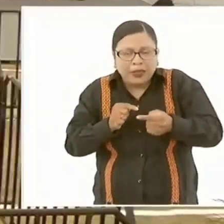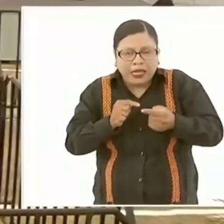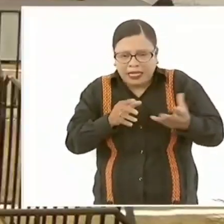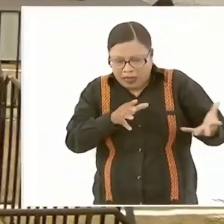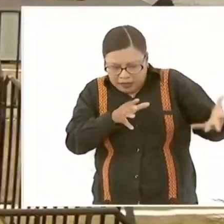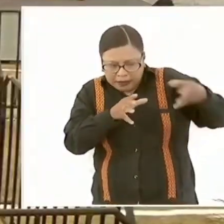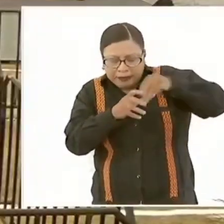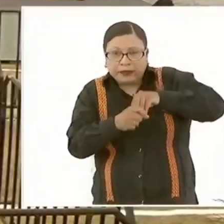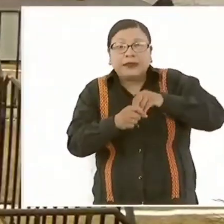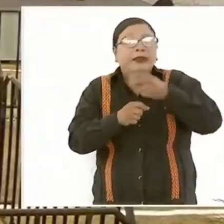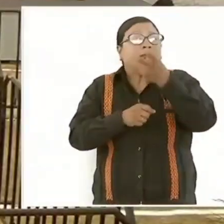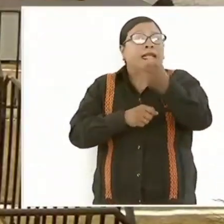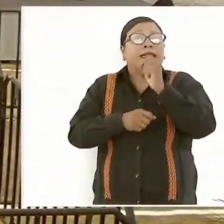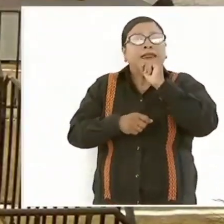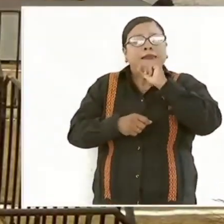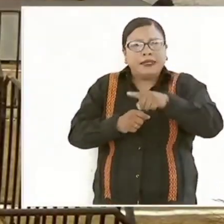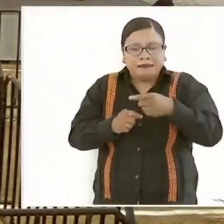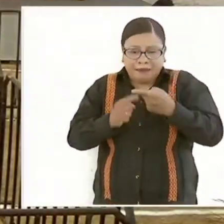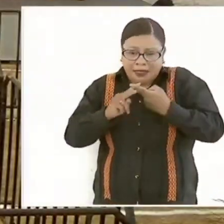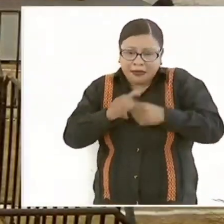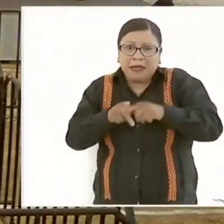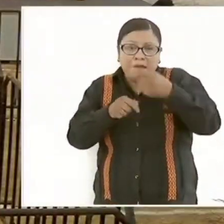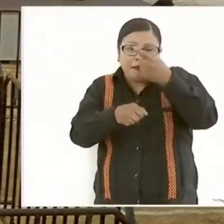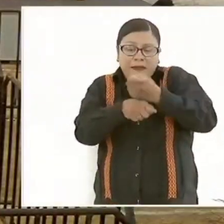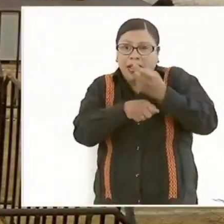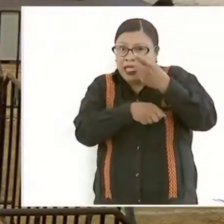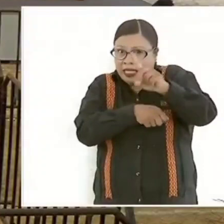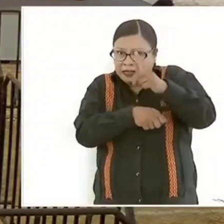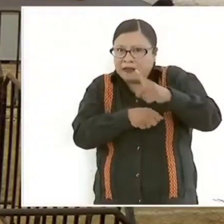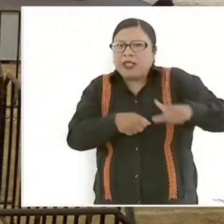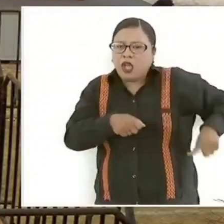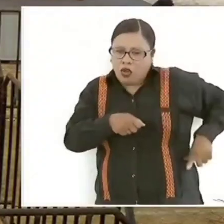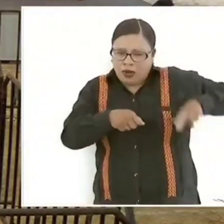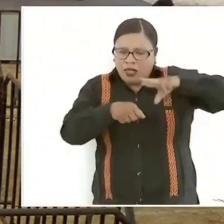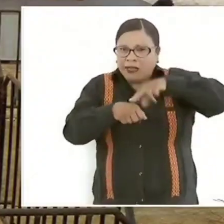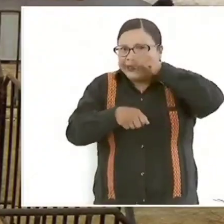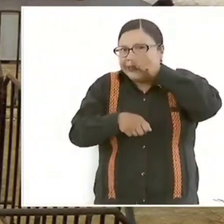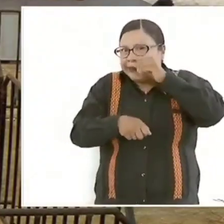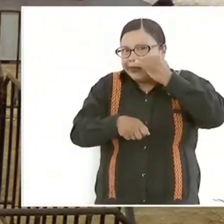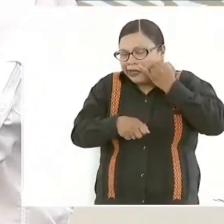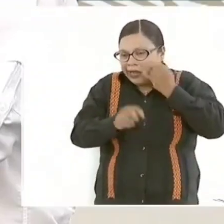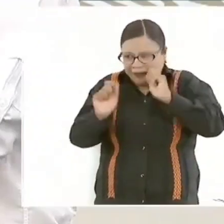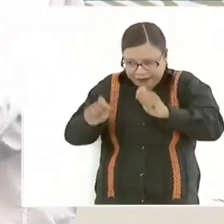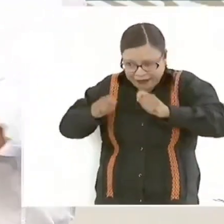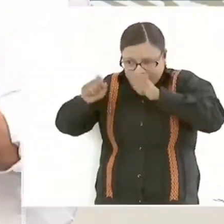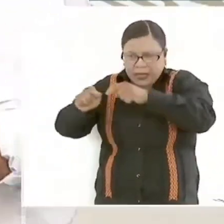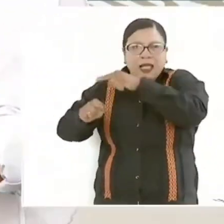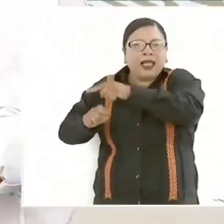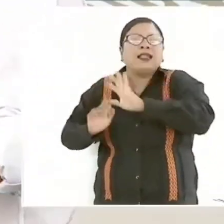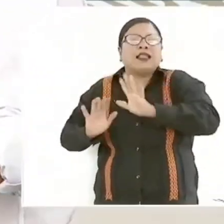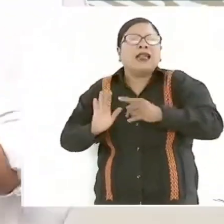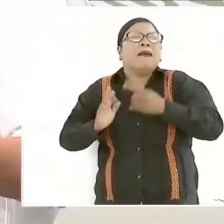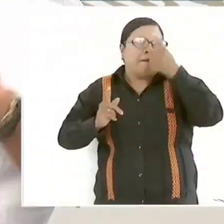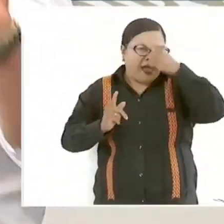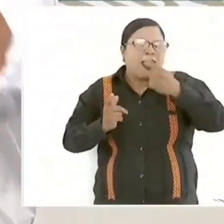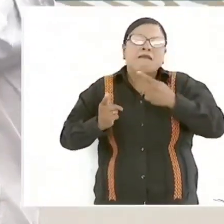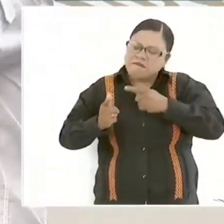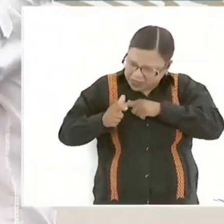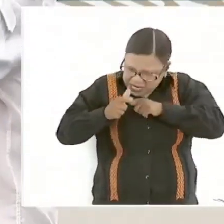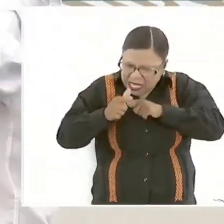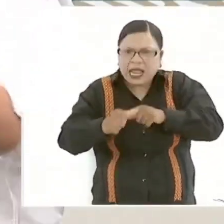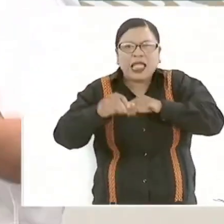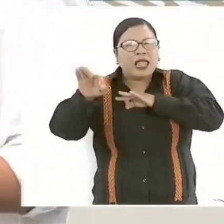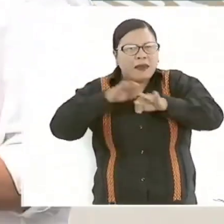también en ese sentido, a partir del 1 de diciembre con el gobernador Salomón Jara, hubo una gran disposición a continuar ese trabajo